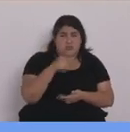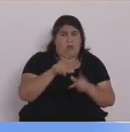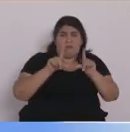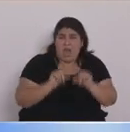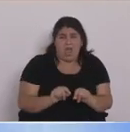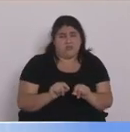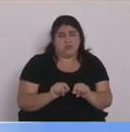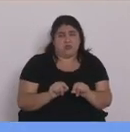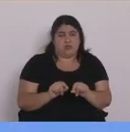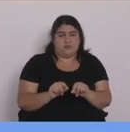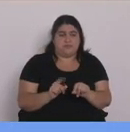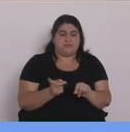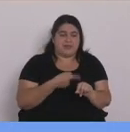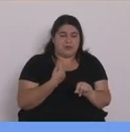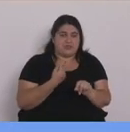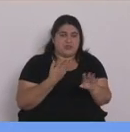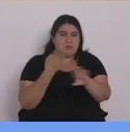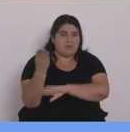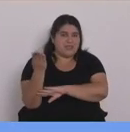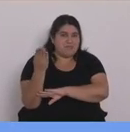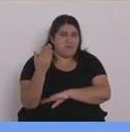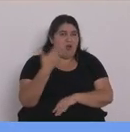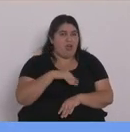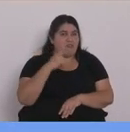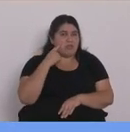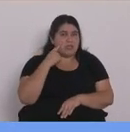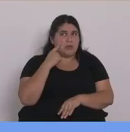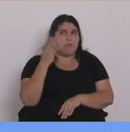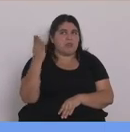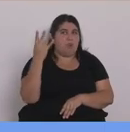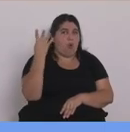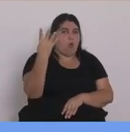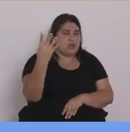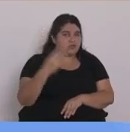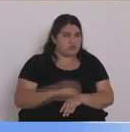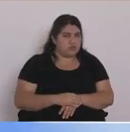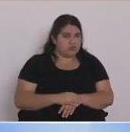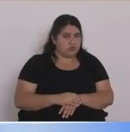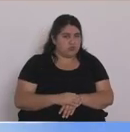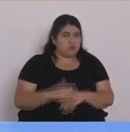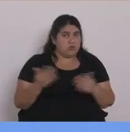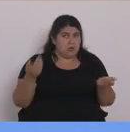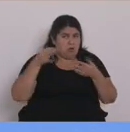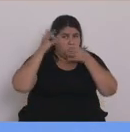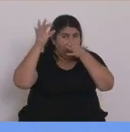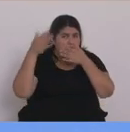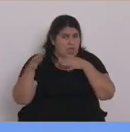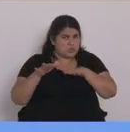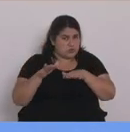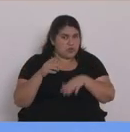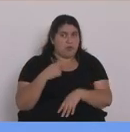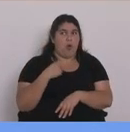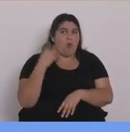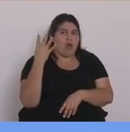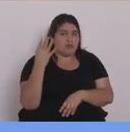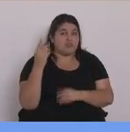Pero le pedíamos al fondo que los prestaba el 4. Mirá que vamos a hacer auditoría, sea la que quiera, pero al 4. La